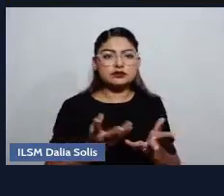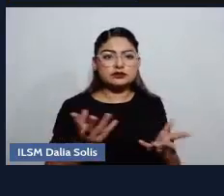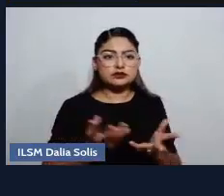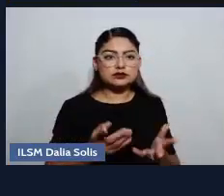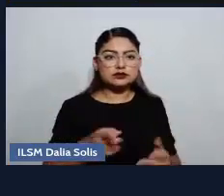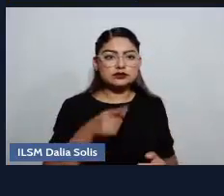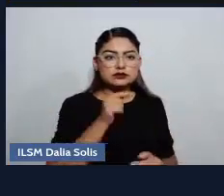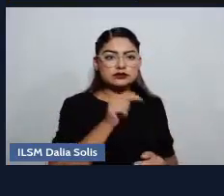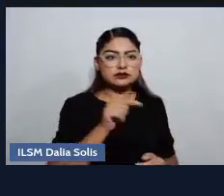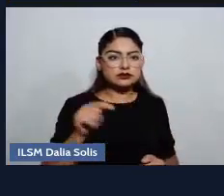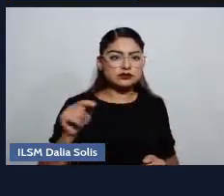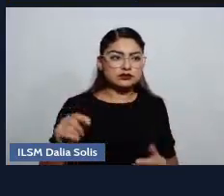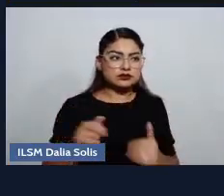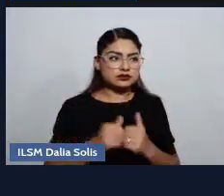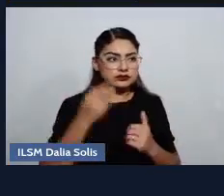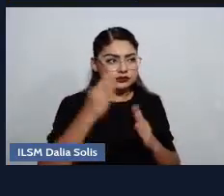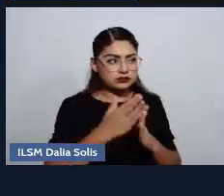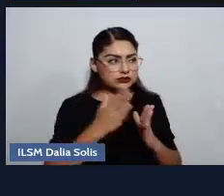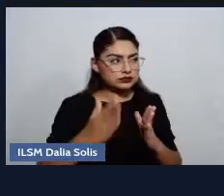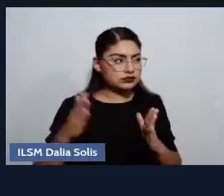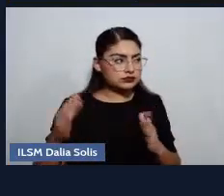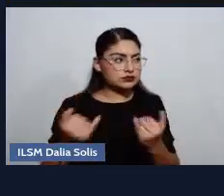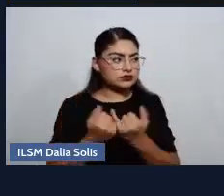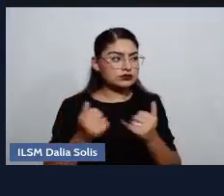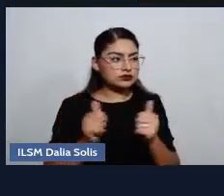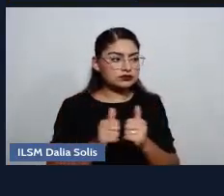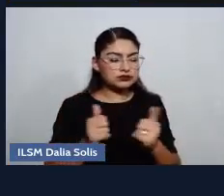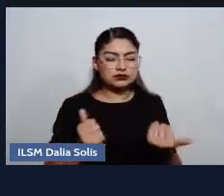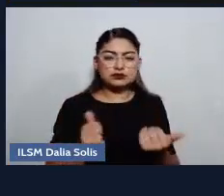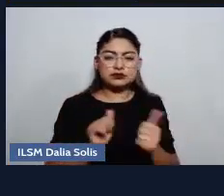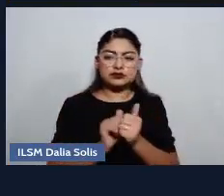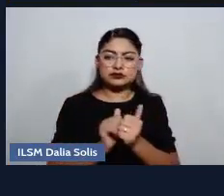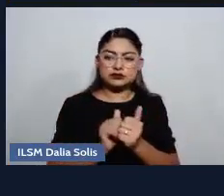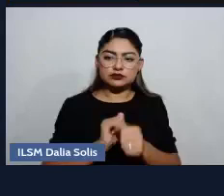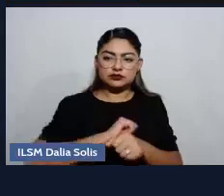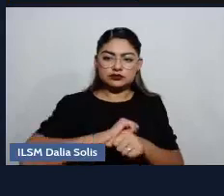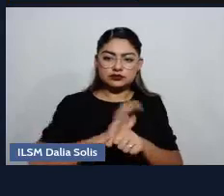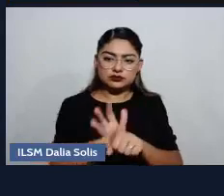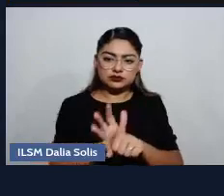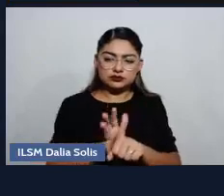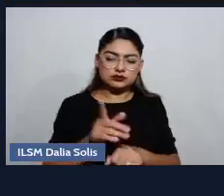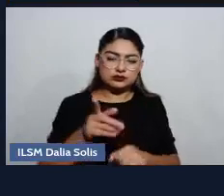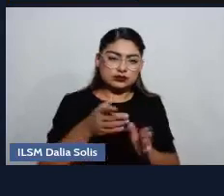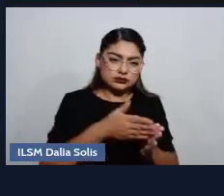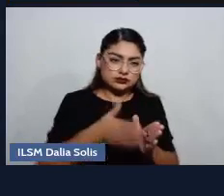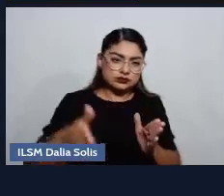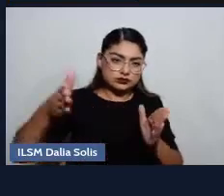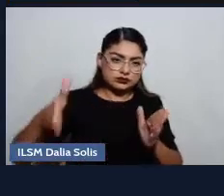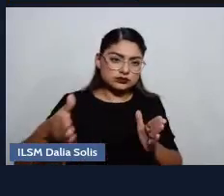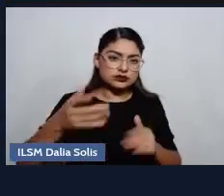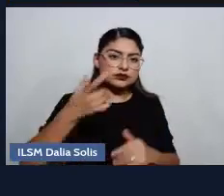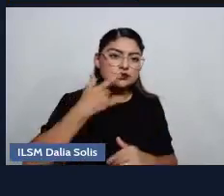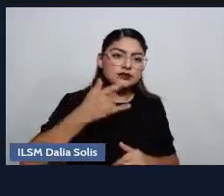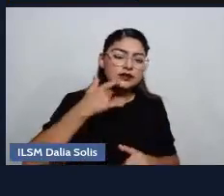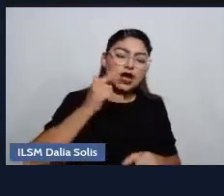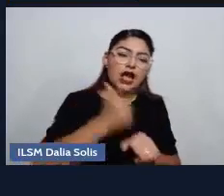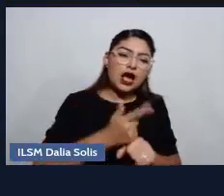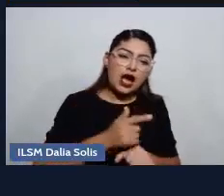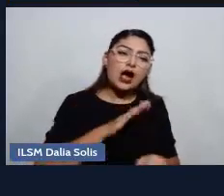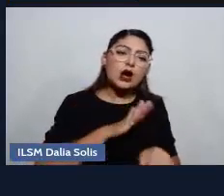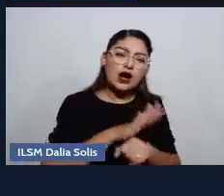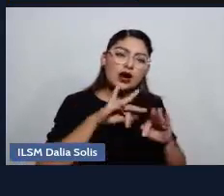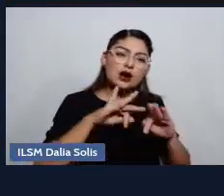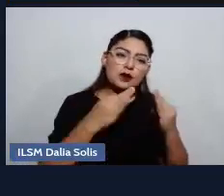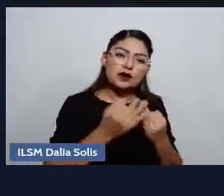esto de la pandemia, se crearon muchas herramientas pues para trabajar desde casa, ¿no? Pero al mismo tiempo también nos podemos